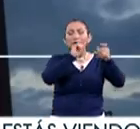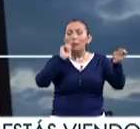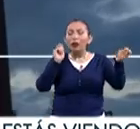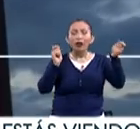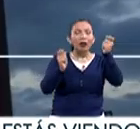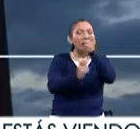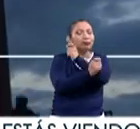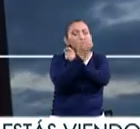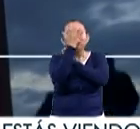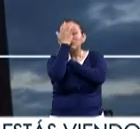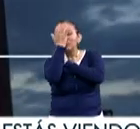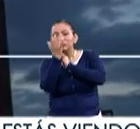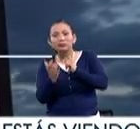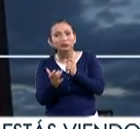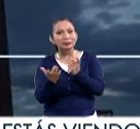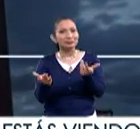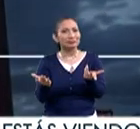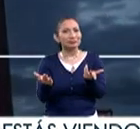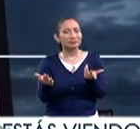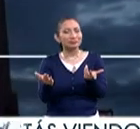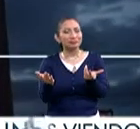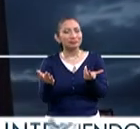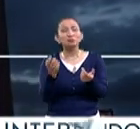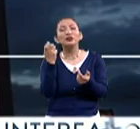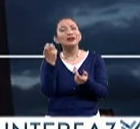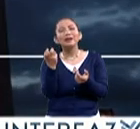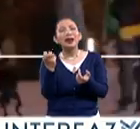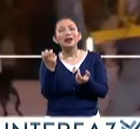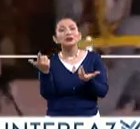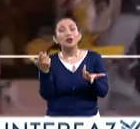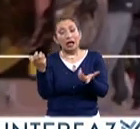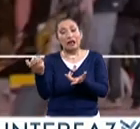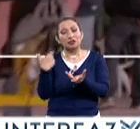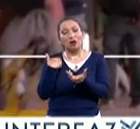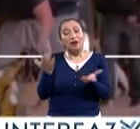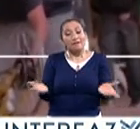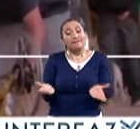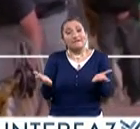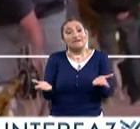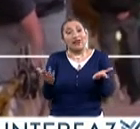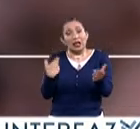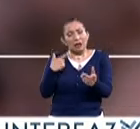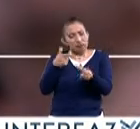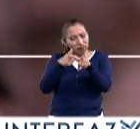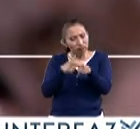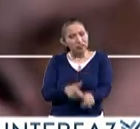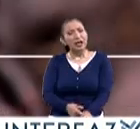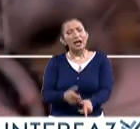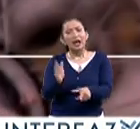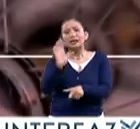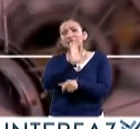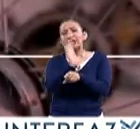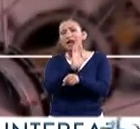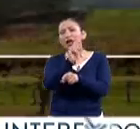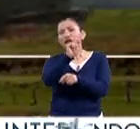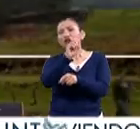algo especial. Y esto es algo que ha promovido y que continúa Cine